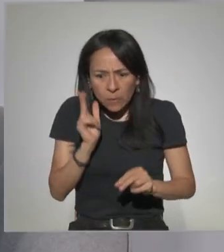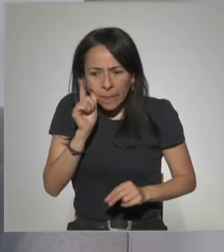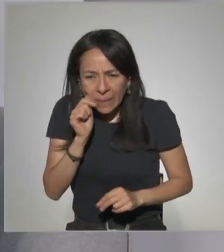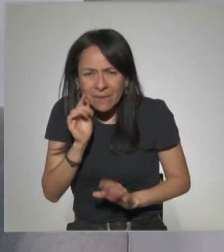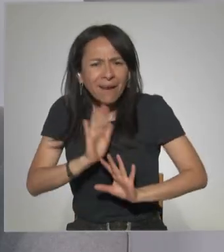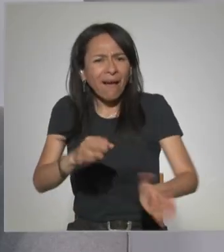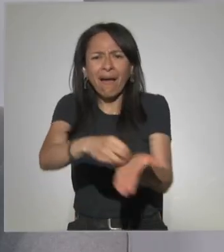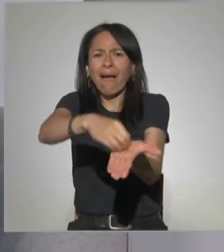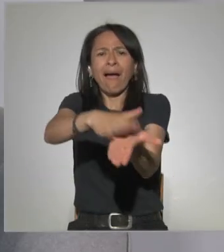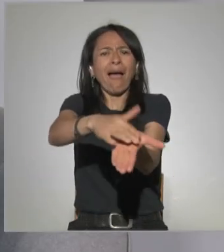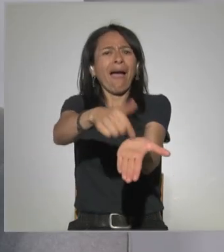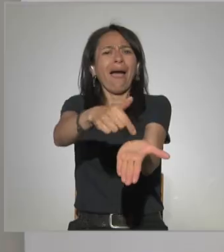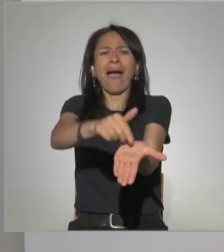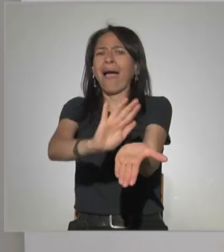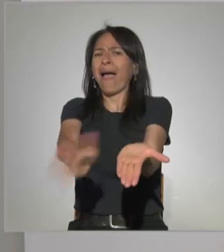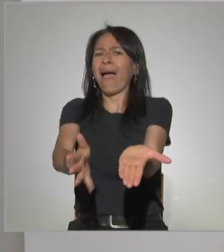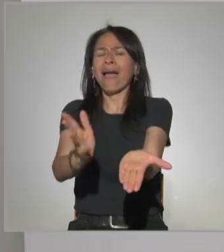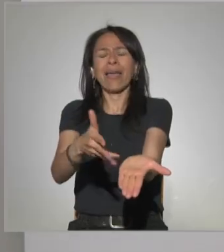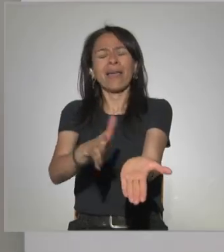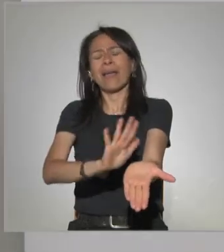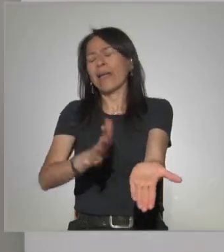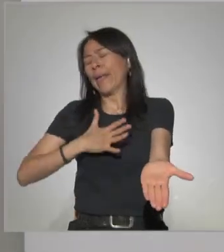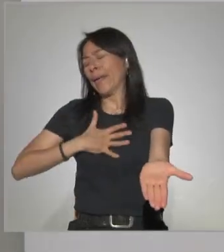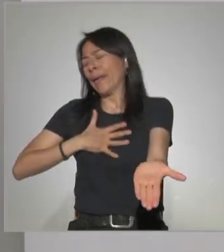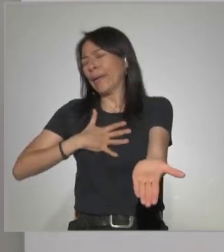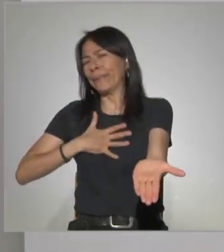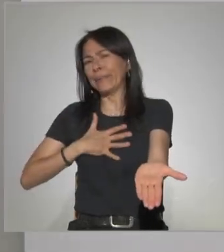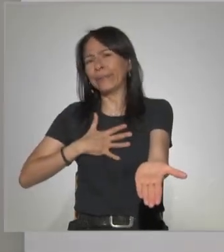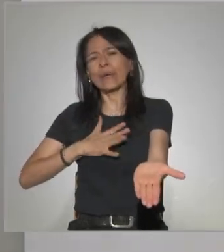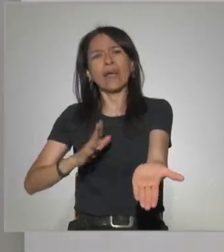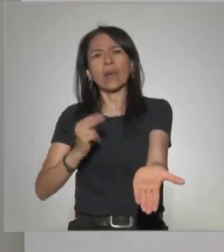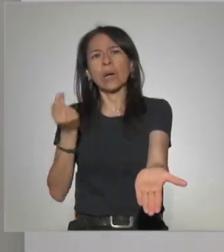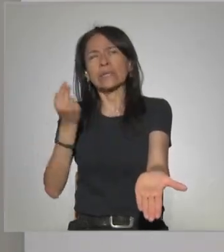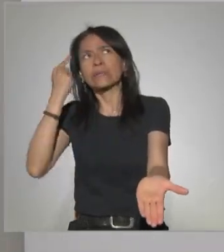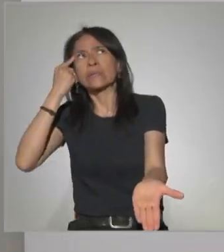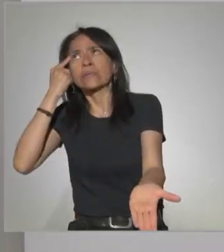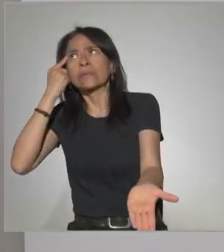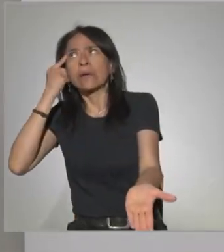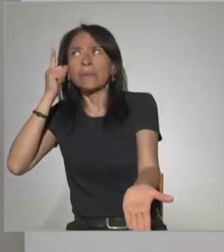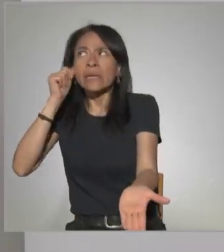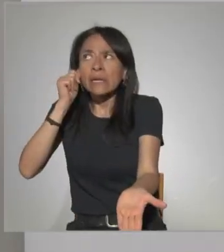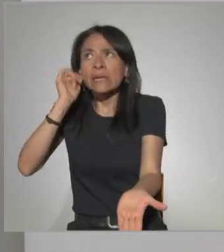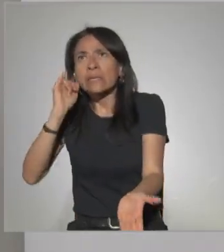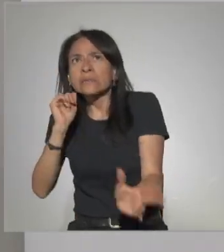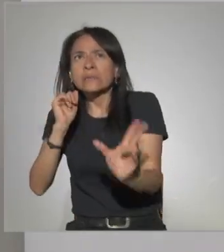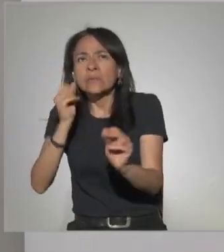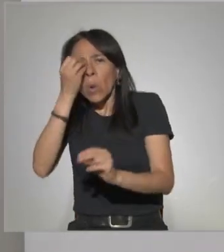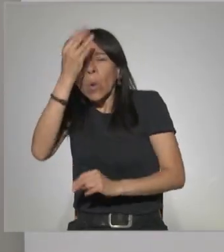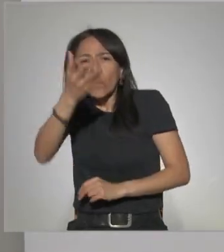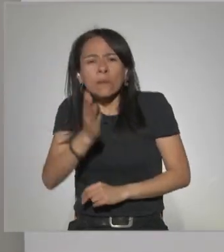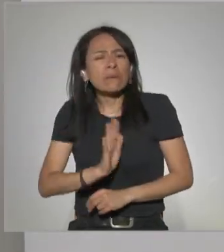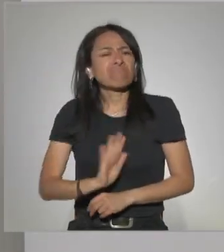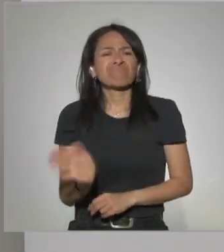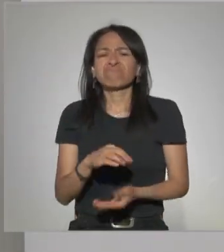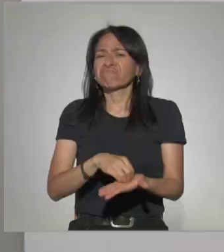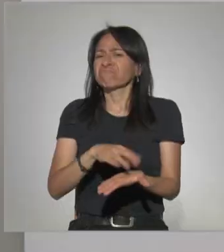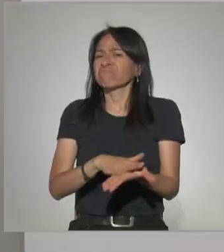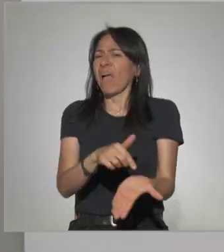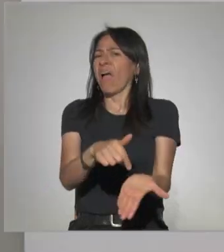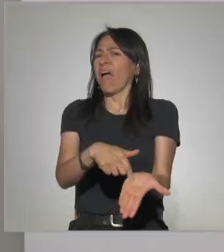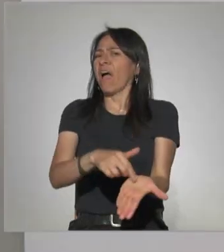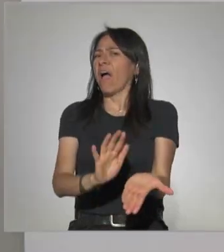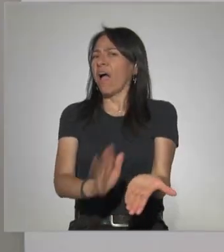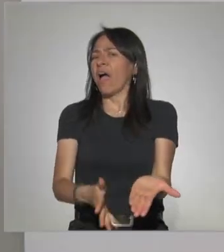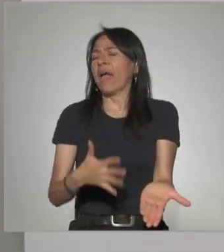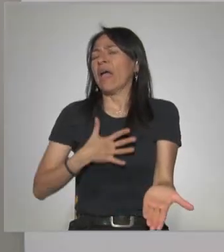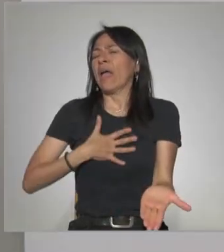el pendiente o el estrés asociado a tener que recordar que tengo que hacer eso mañana, ya está ahí apuntado. Y eso a mí en lo particular me ayuda, a lo mejor